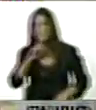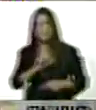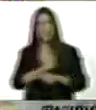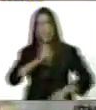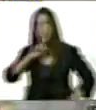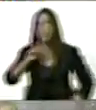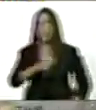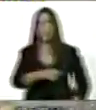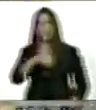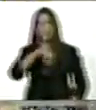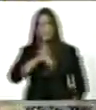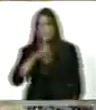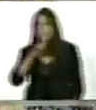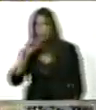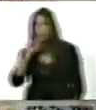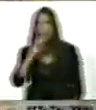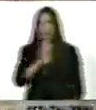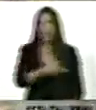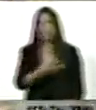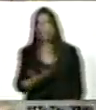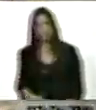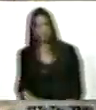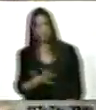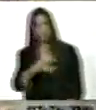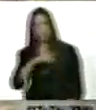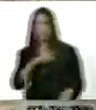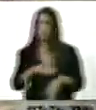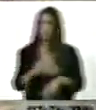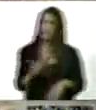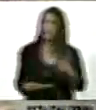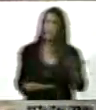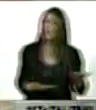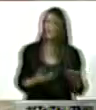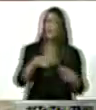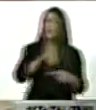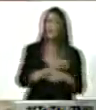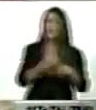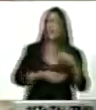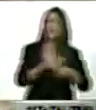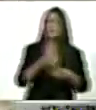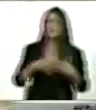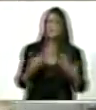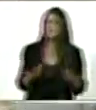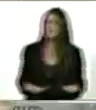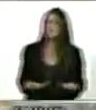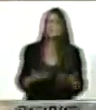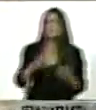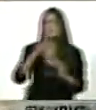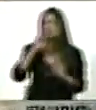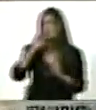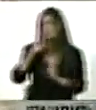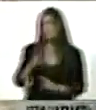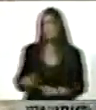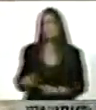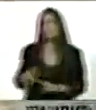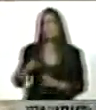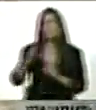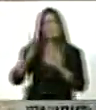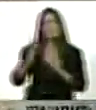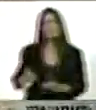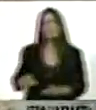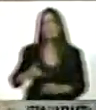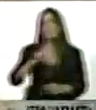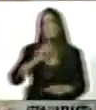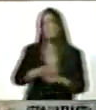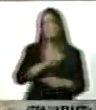odio. Ahora la agarra con el pobre Chuvo Torrealba. El señor Torrealba no ha hecho otra cosa que cumplir las órdenes y las